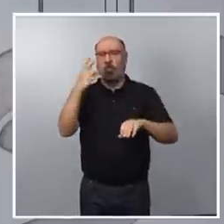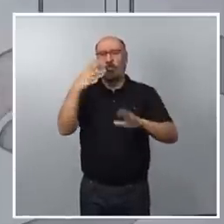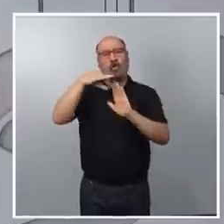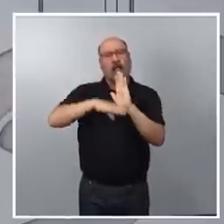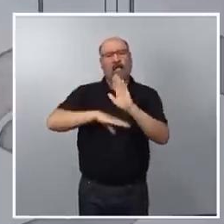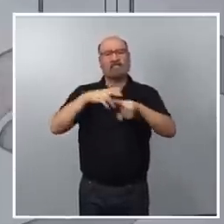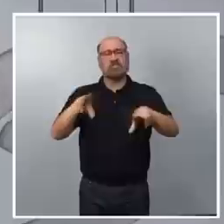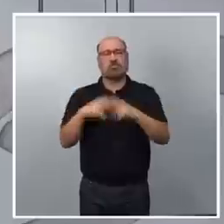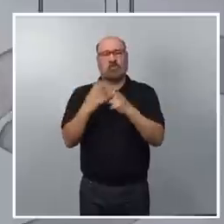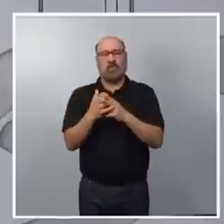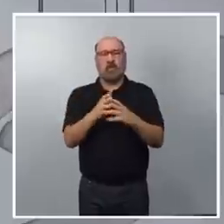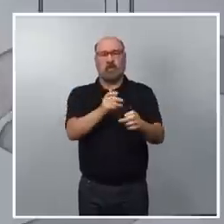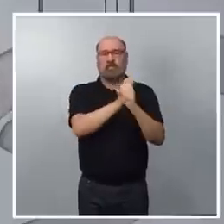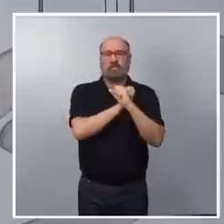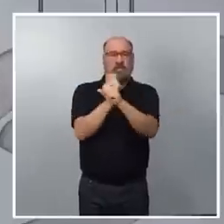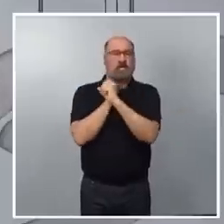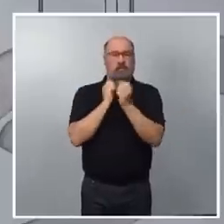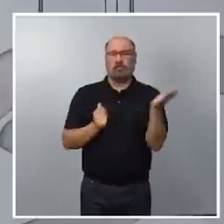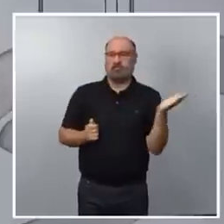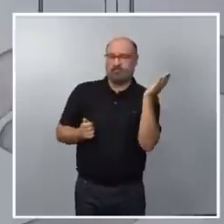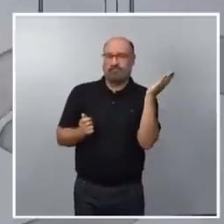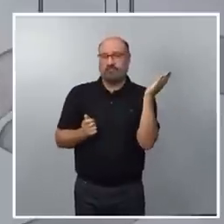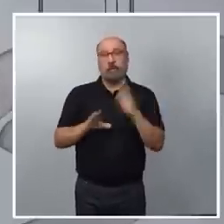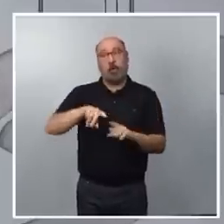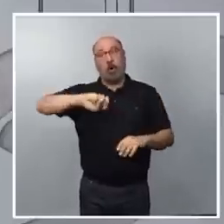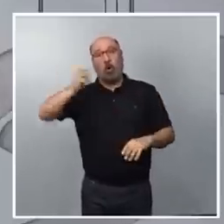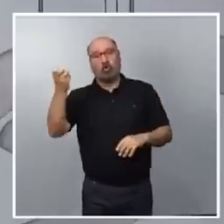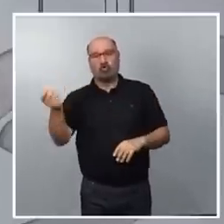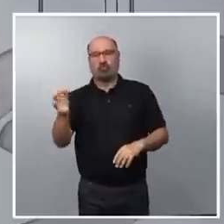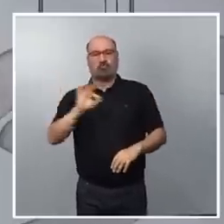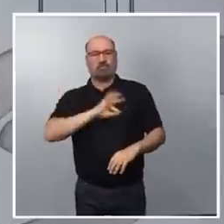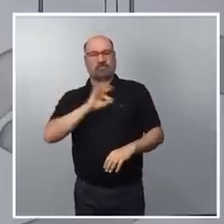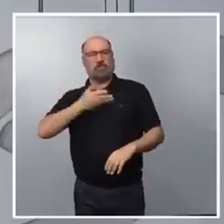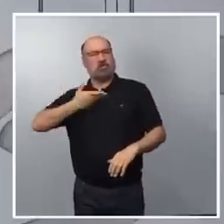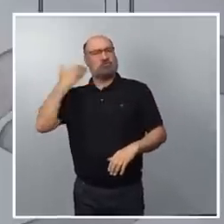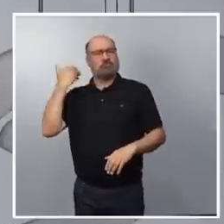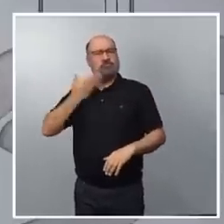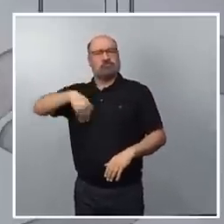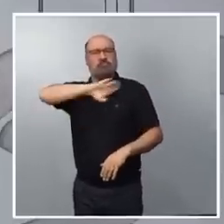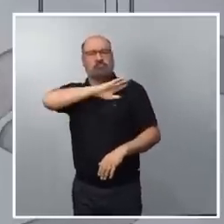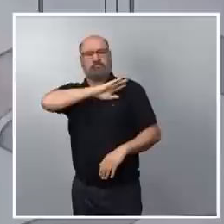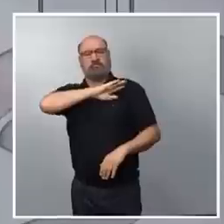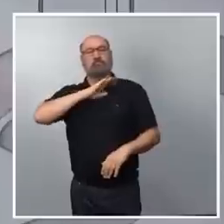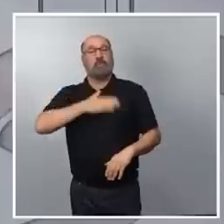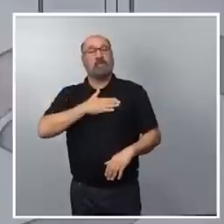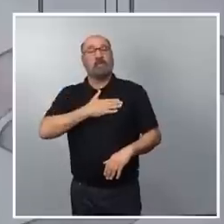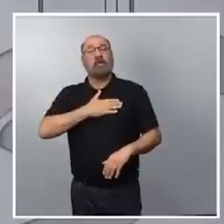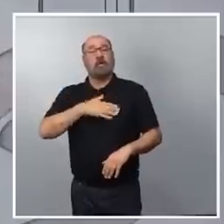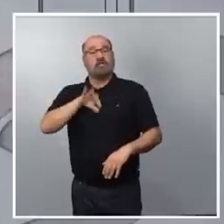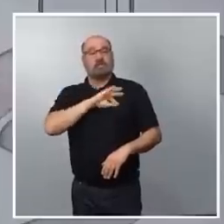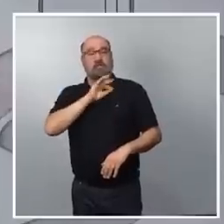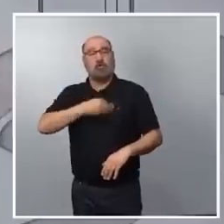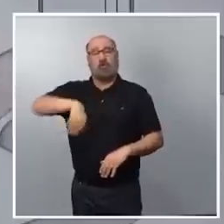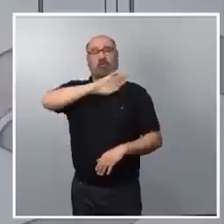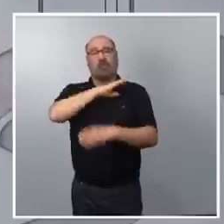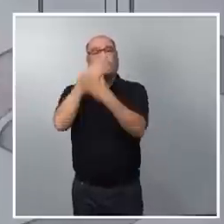los siervos, otros eran los señores de la tierra, los feudales. La